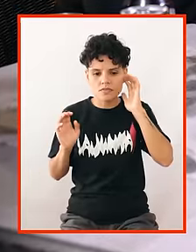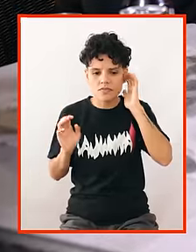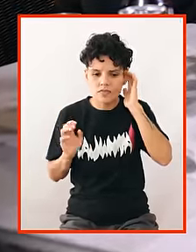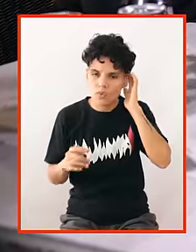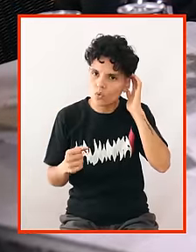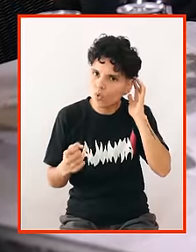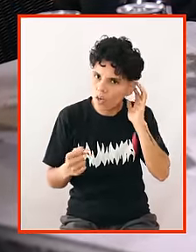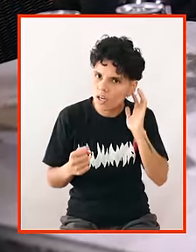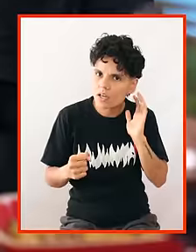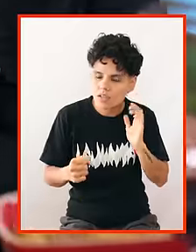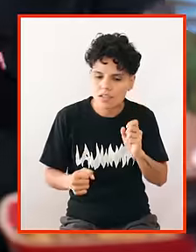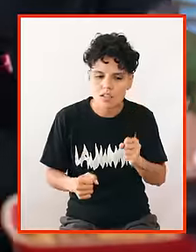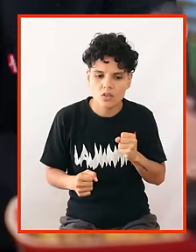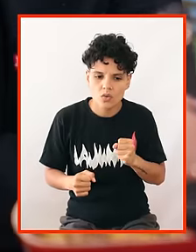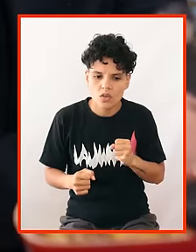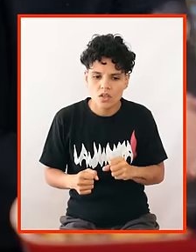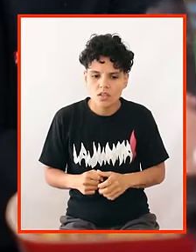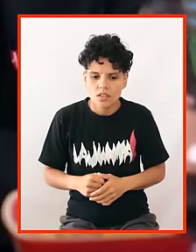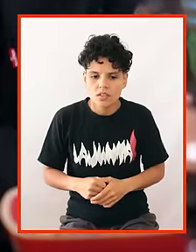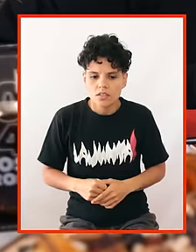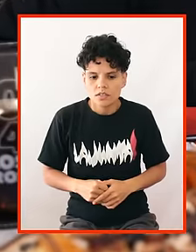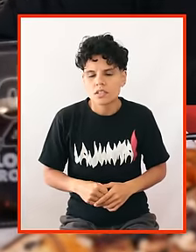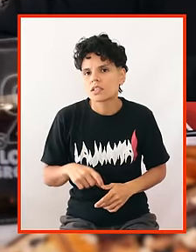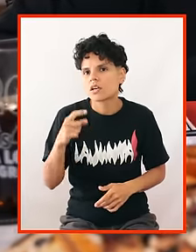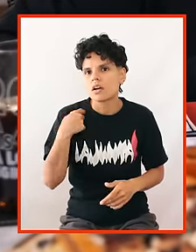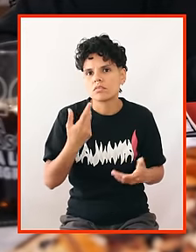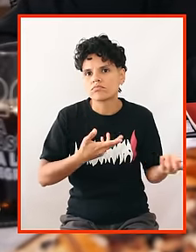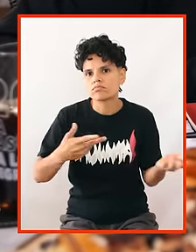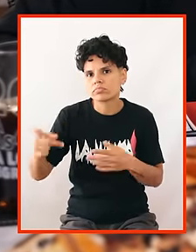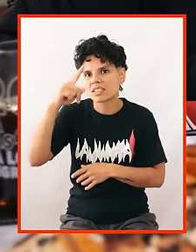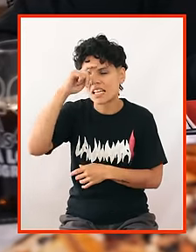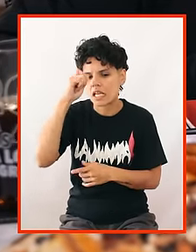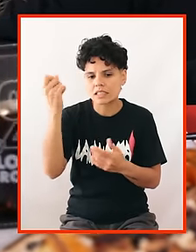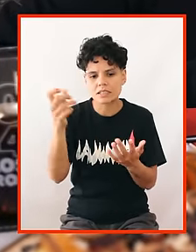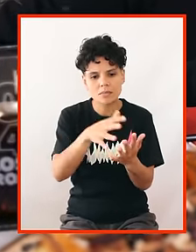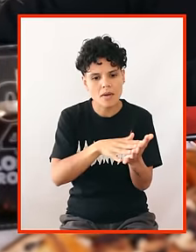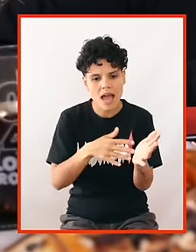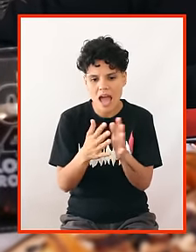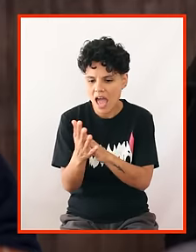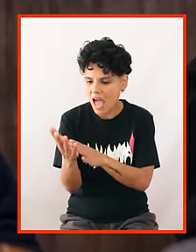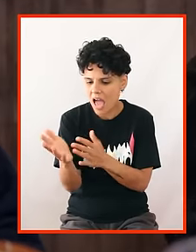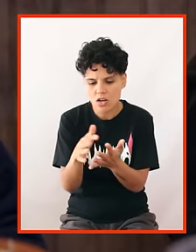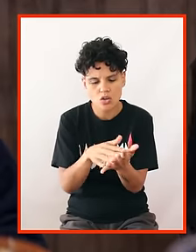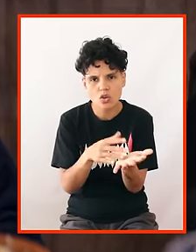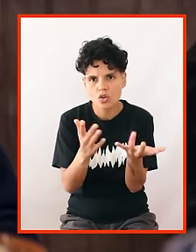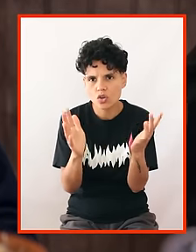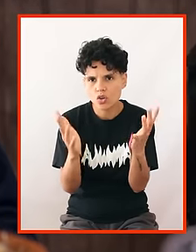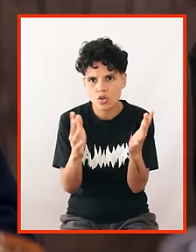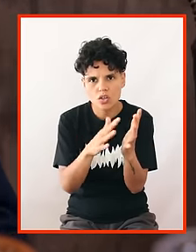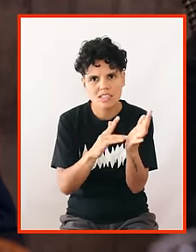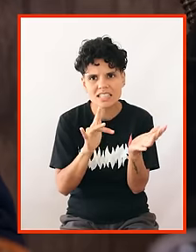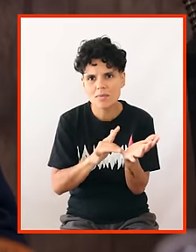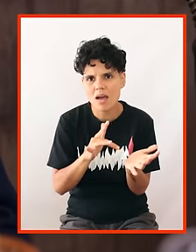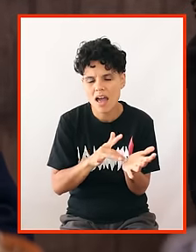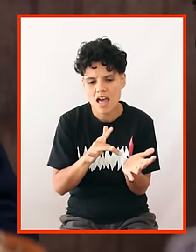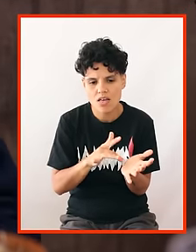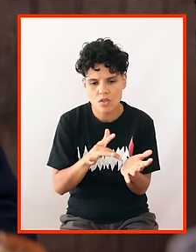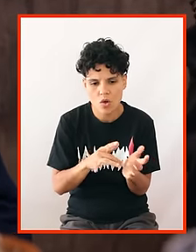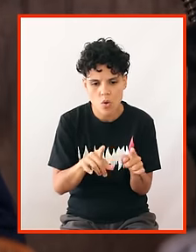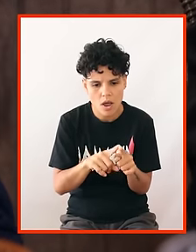Solo. Bailando solo. No, fue gay. ¿Y te clínica después al tiro? Sí, clínica. Me quemé las manos. Casi cayó. Me quedaron